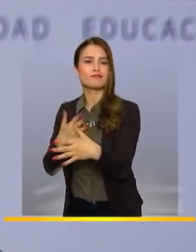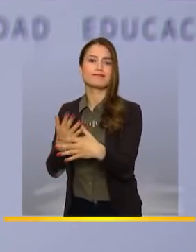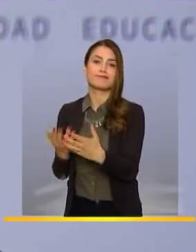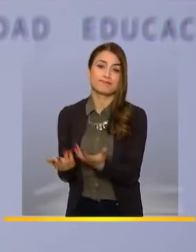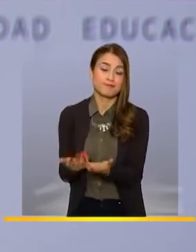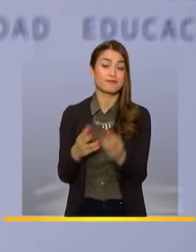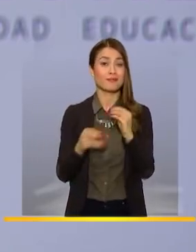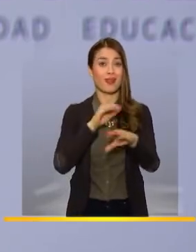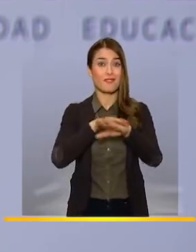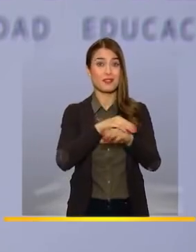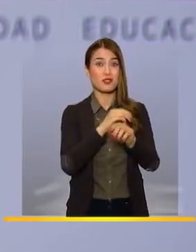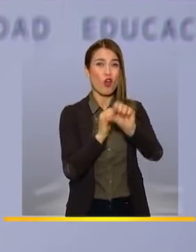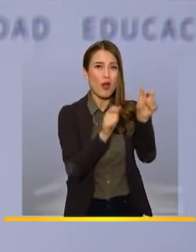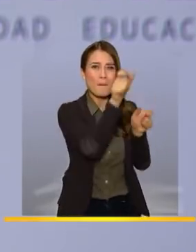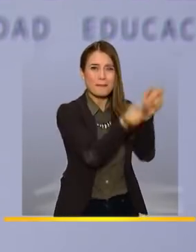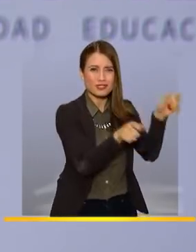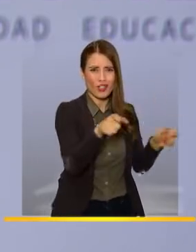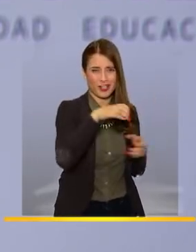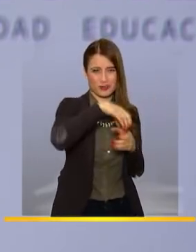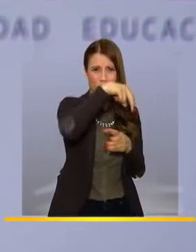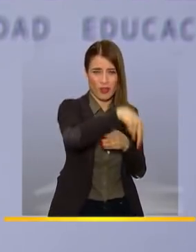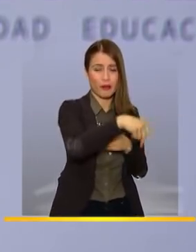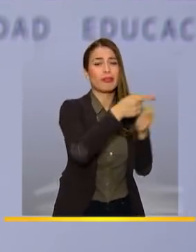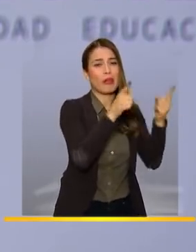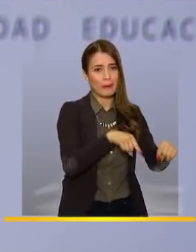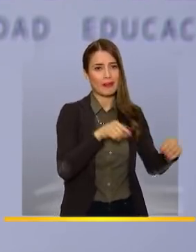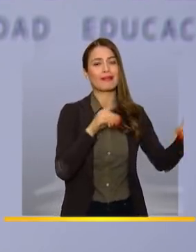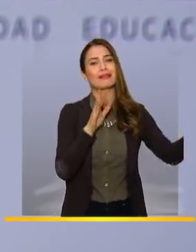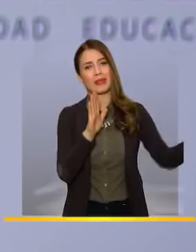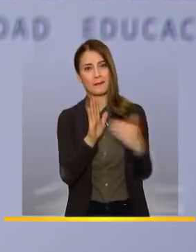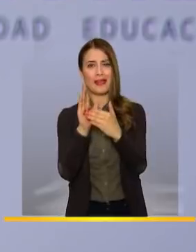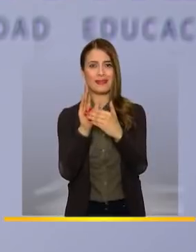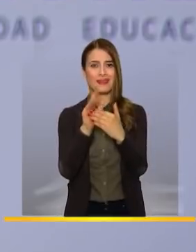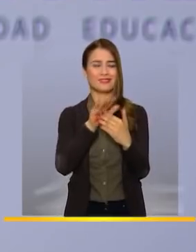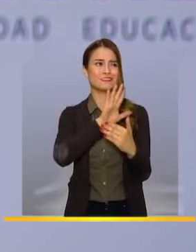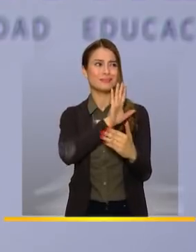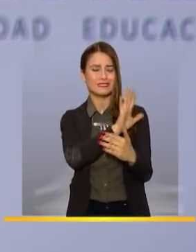una acción popular que dilató este proceso.